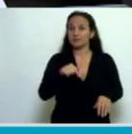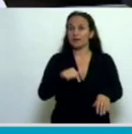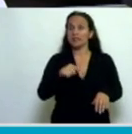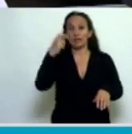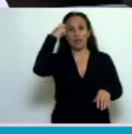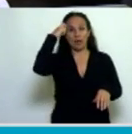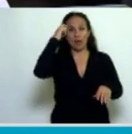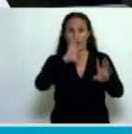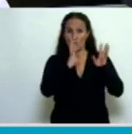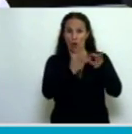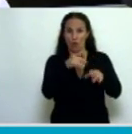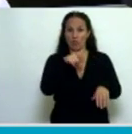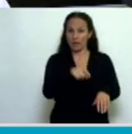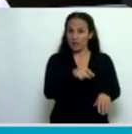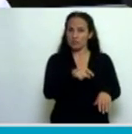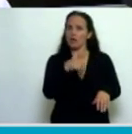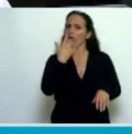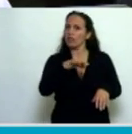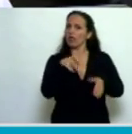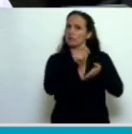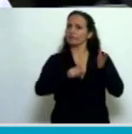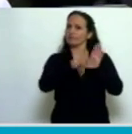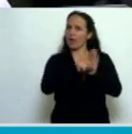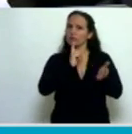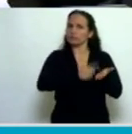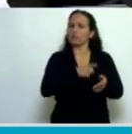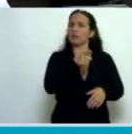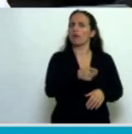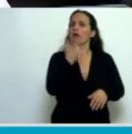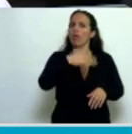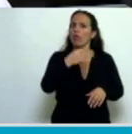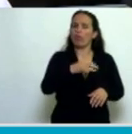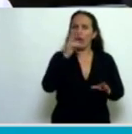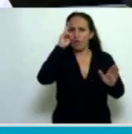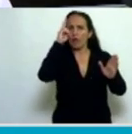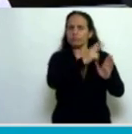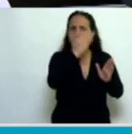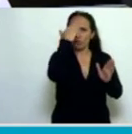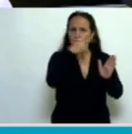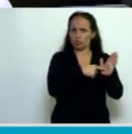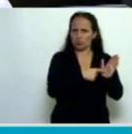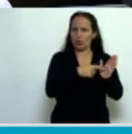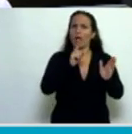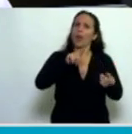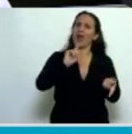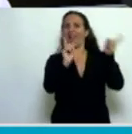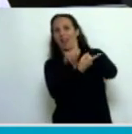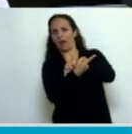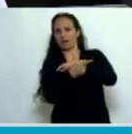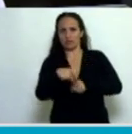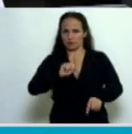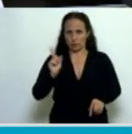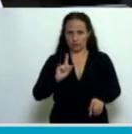este Congreso el que dicta las leyes, la que debe adecuarse a la Constitución y no lo contrario como es este